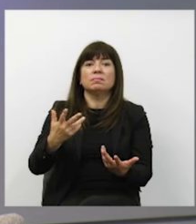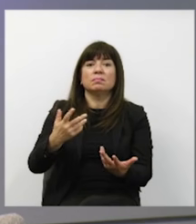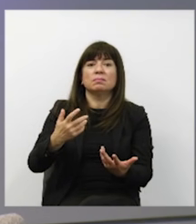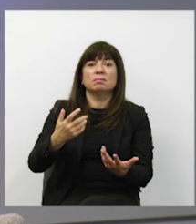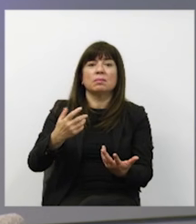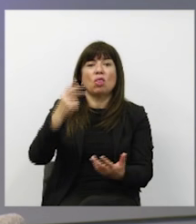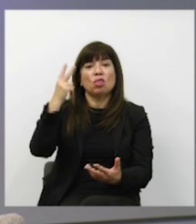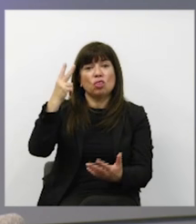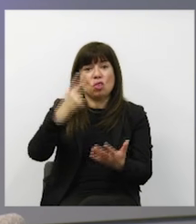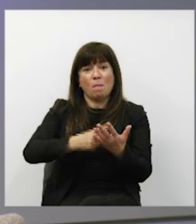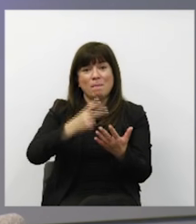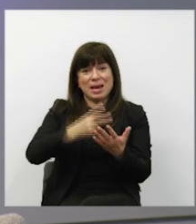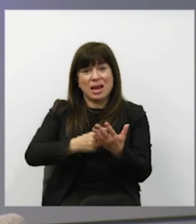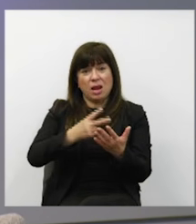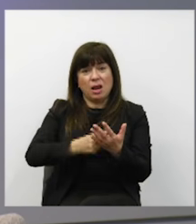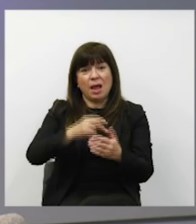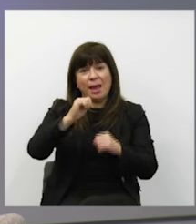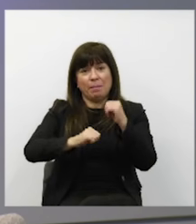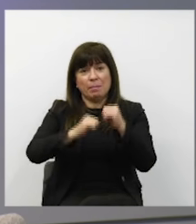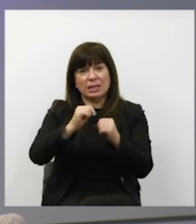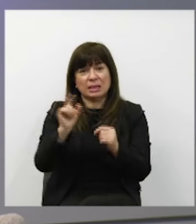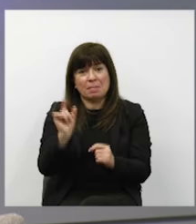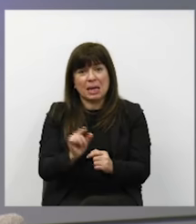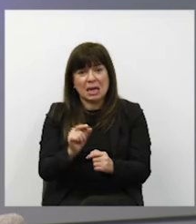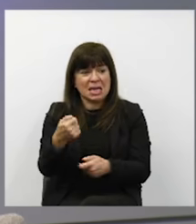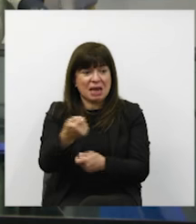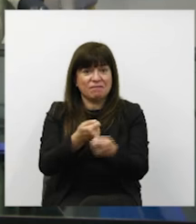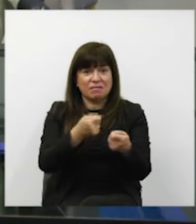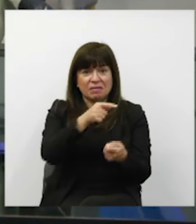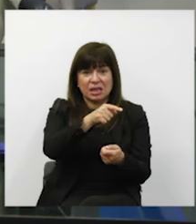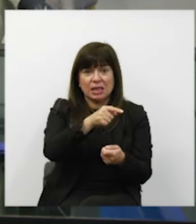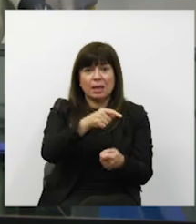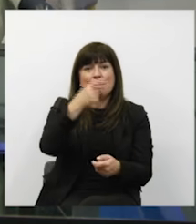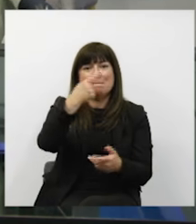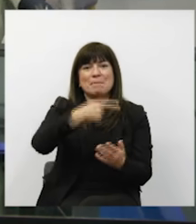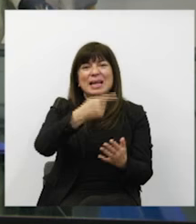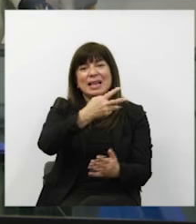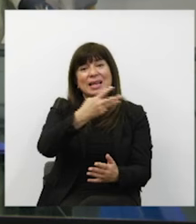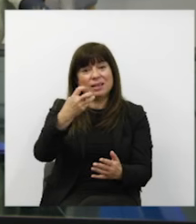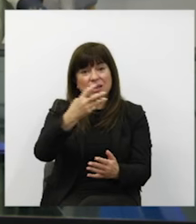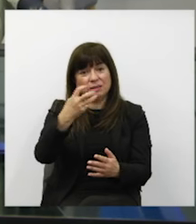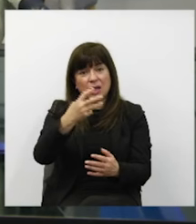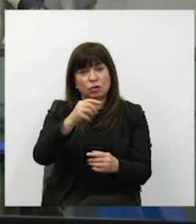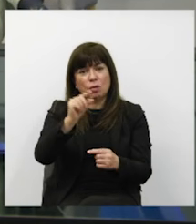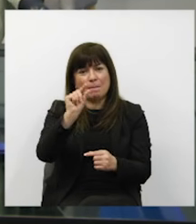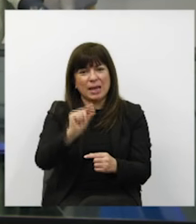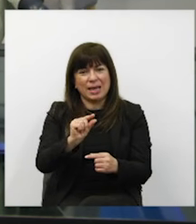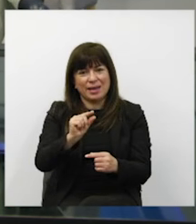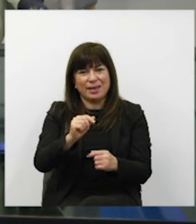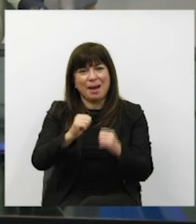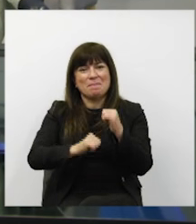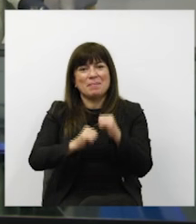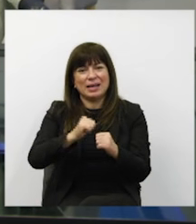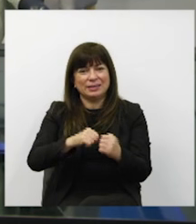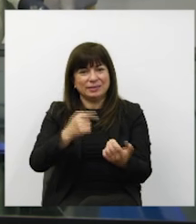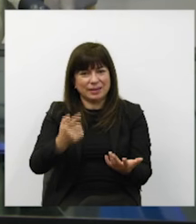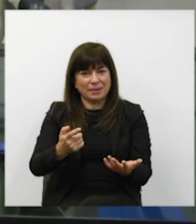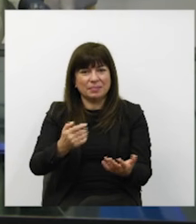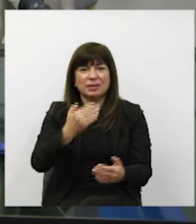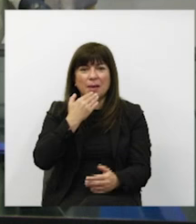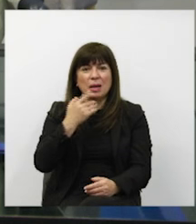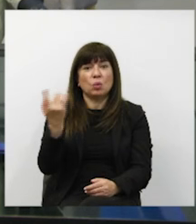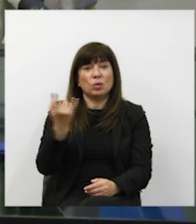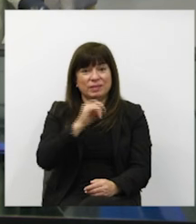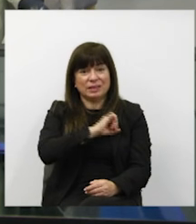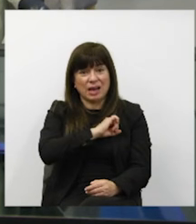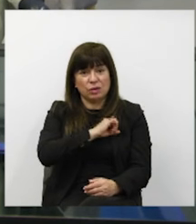pymes. Segundo ejemplo, la red de salud de la Católica, que también hubo una polémica porque se acogió a la red a la ley de protección del